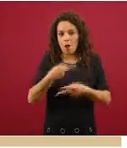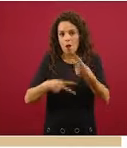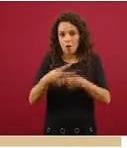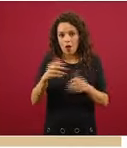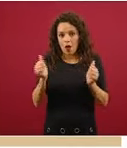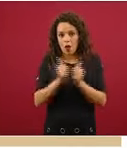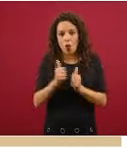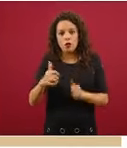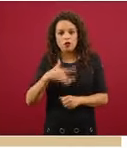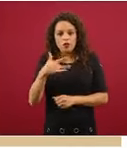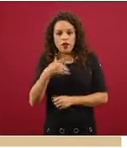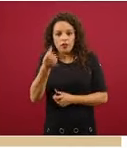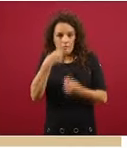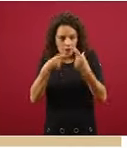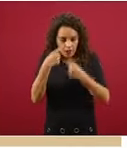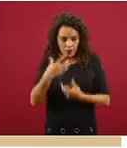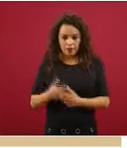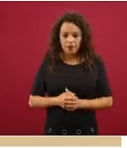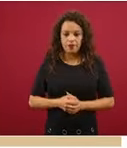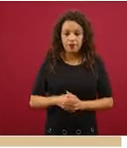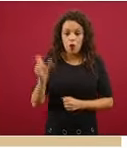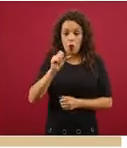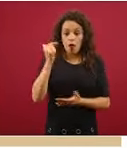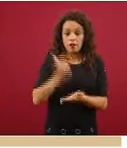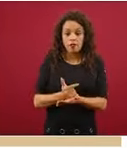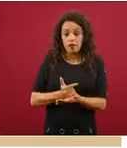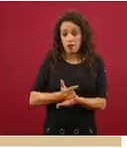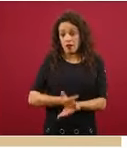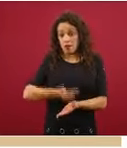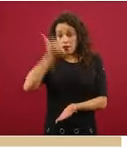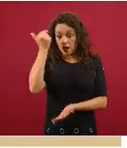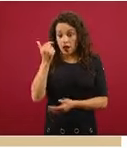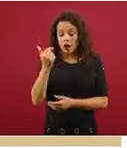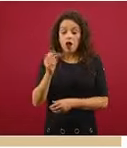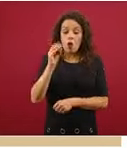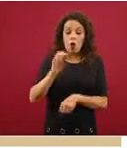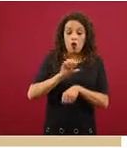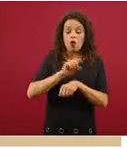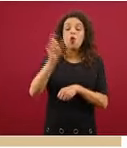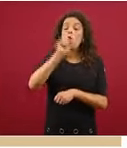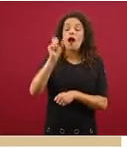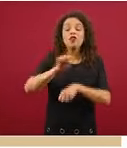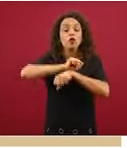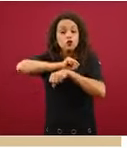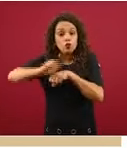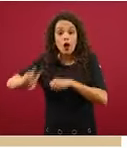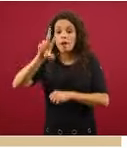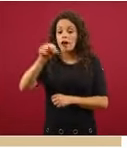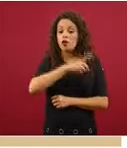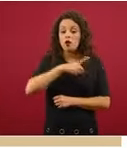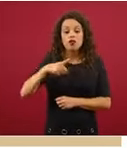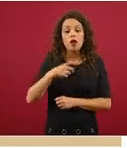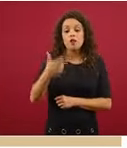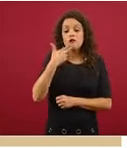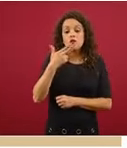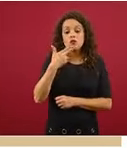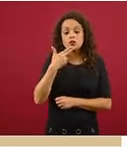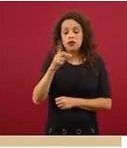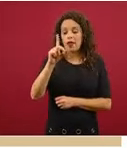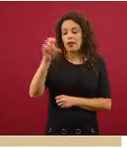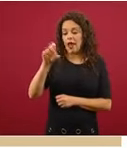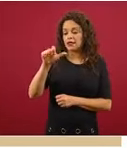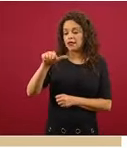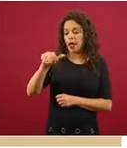no debemos utilizar dexametasona, no debemos utilizar anticoagulantes, no se deben demandar